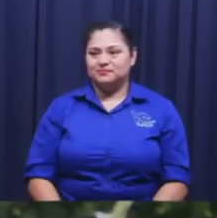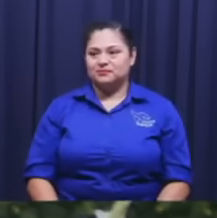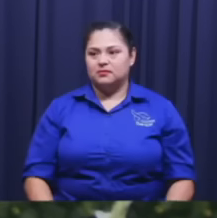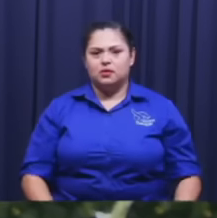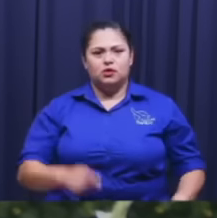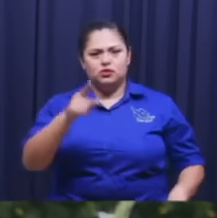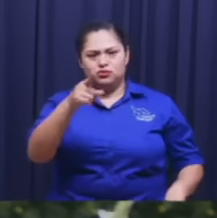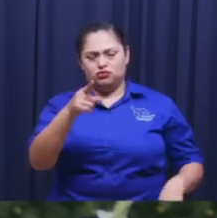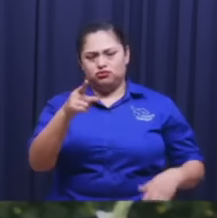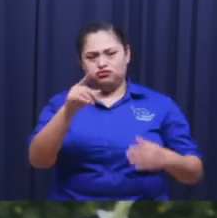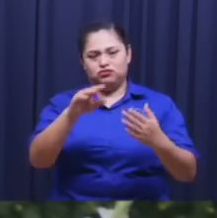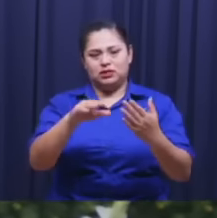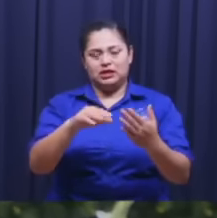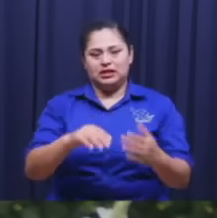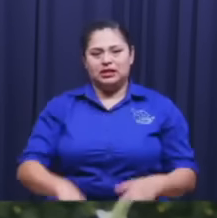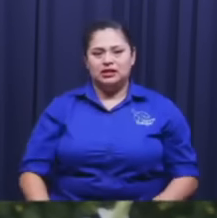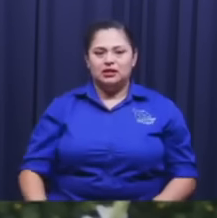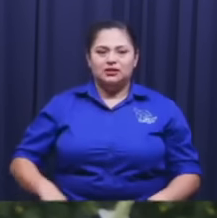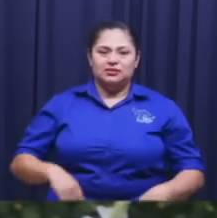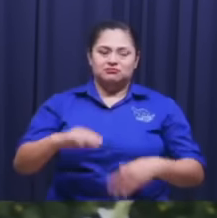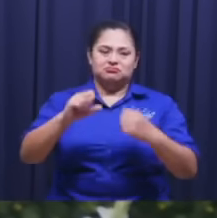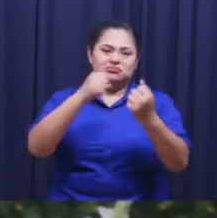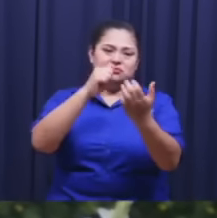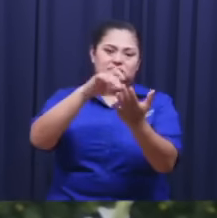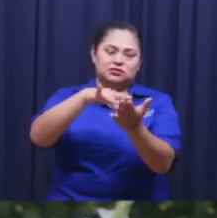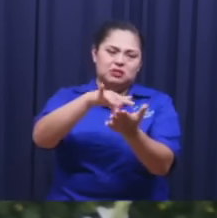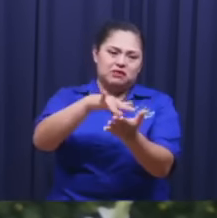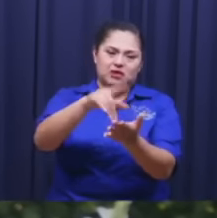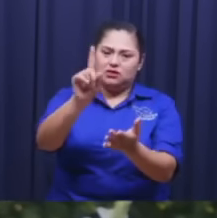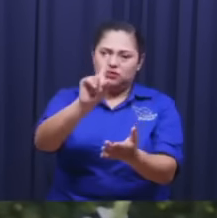No te rindas. Ya vas a llegar a la cumbre.